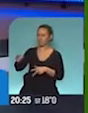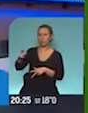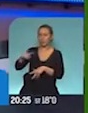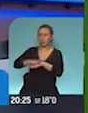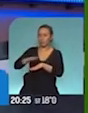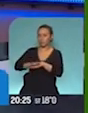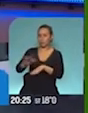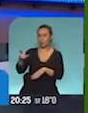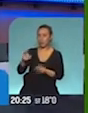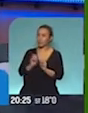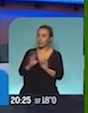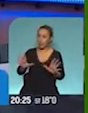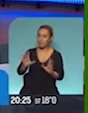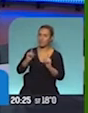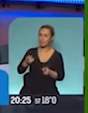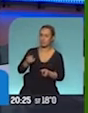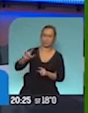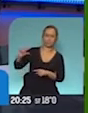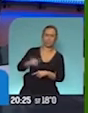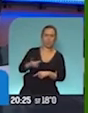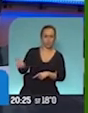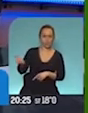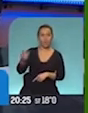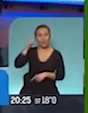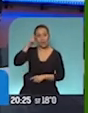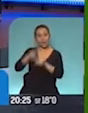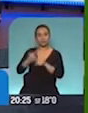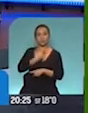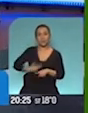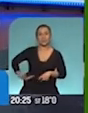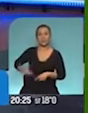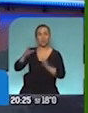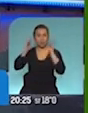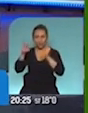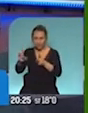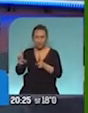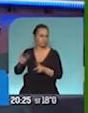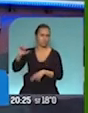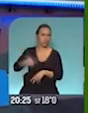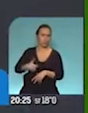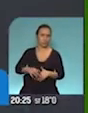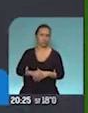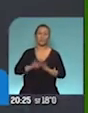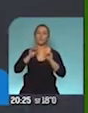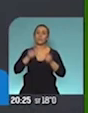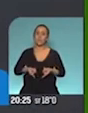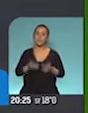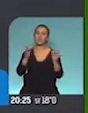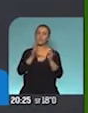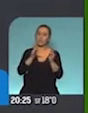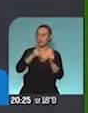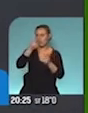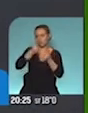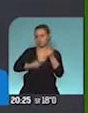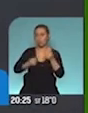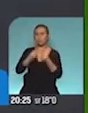siendo el asesinato de Darío Santillán y Maximiliano Costecchi el 26 de junio del 2002, lo que se conoce